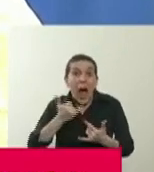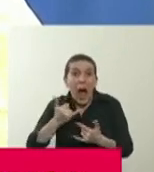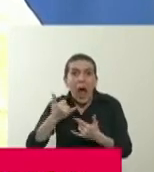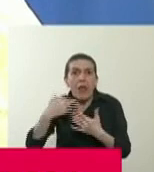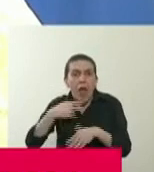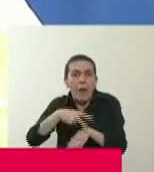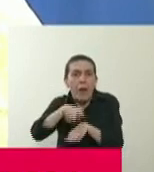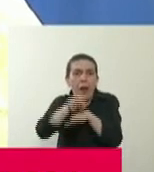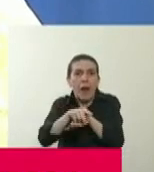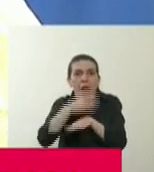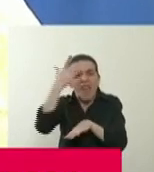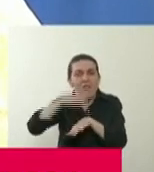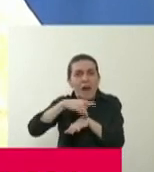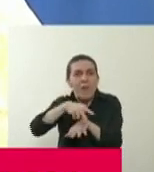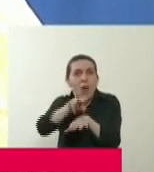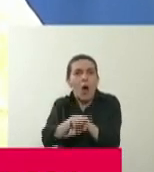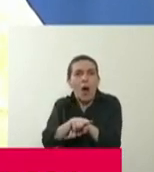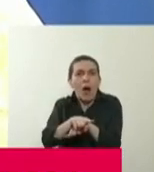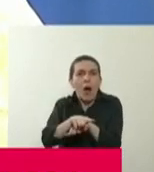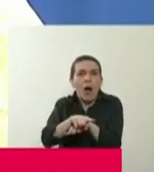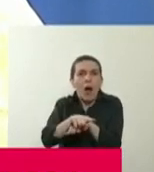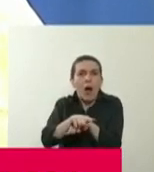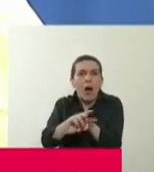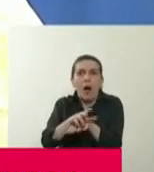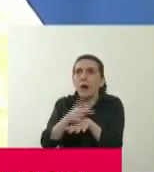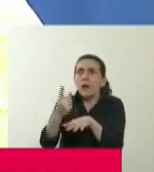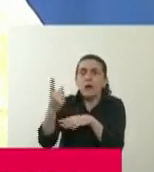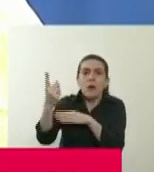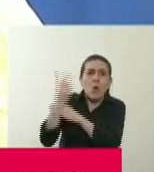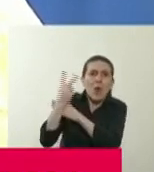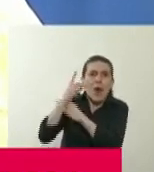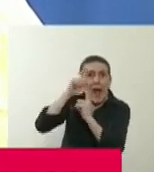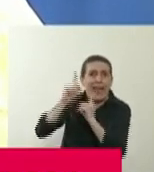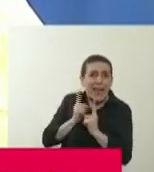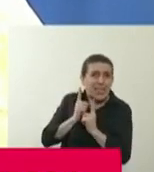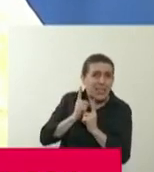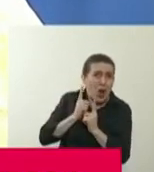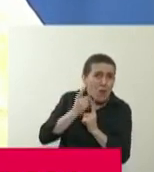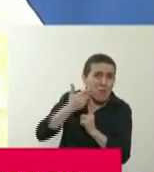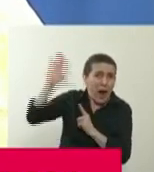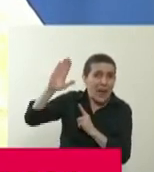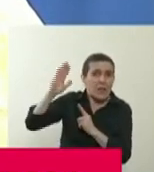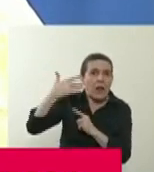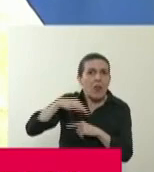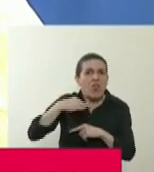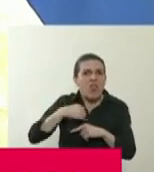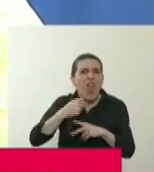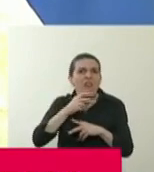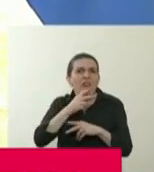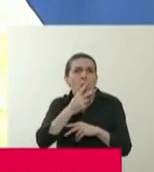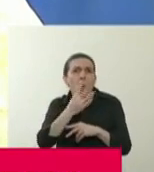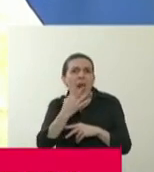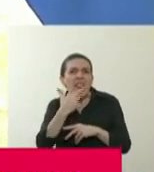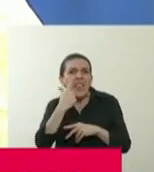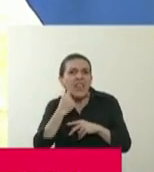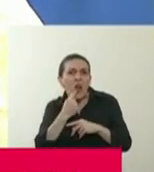indica que necesita alrededor de 25 días para poder salir de la terapia